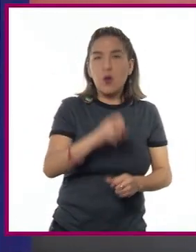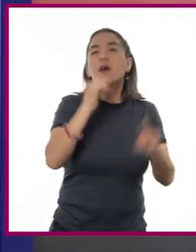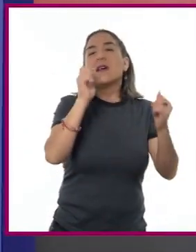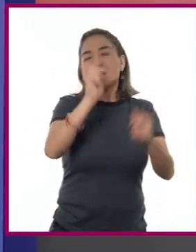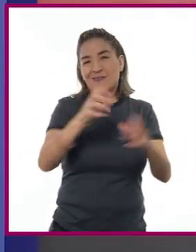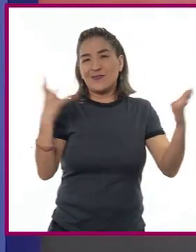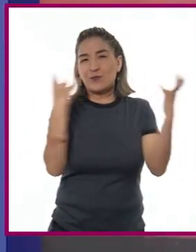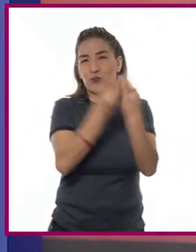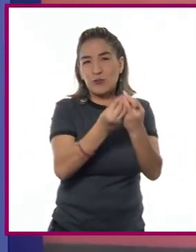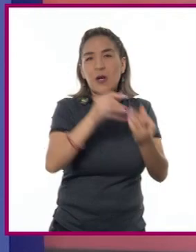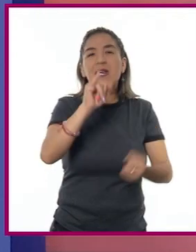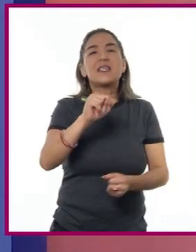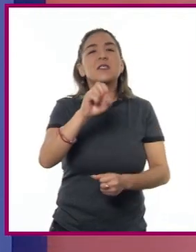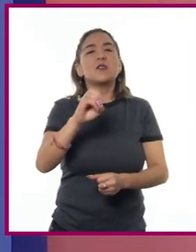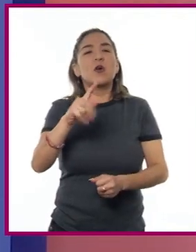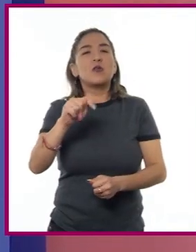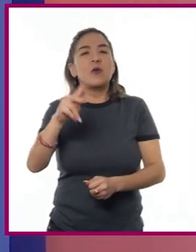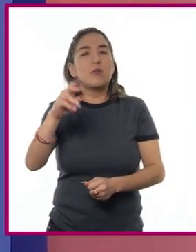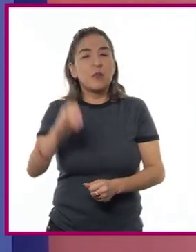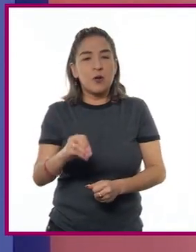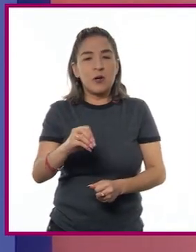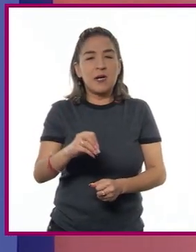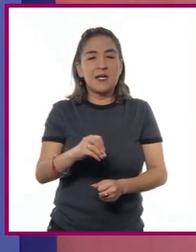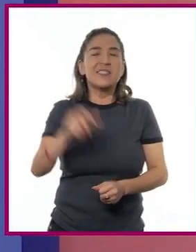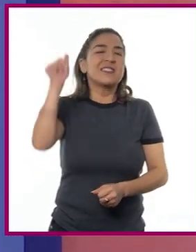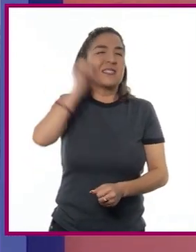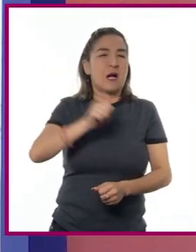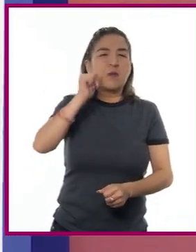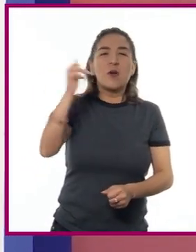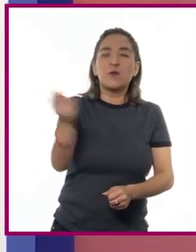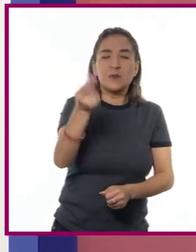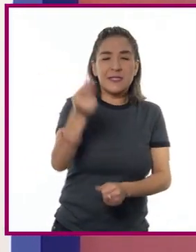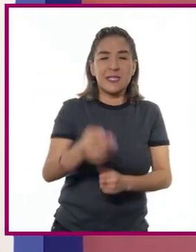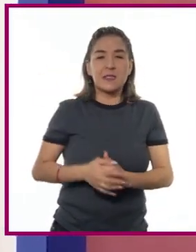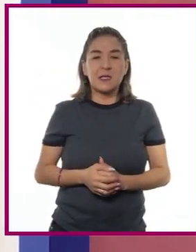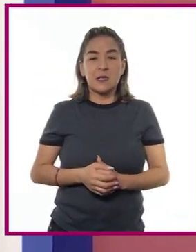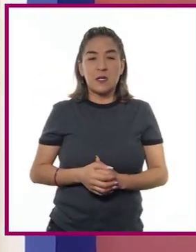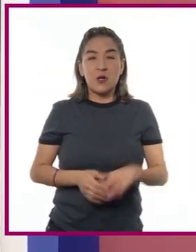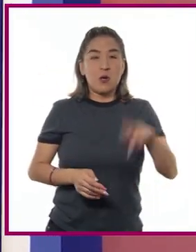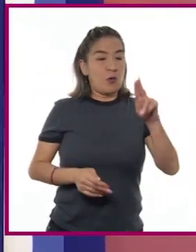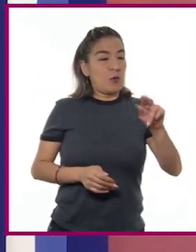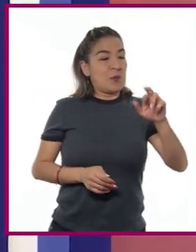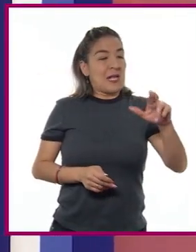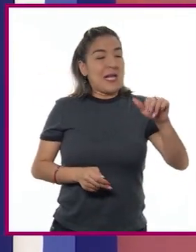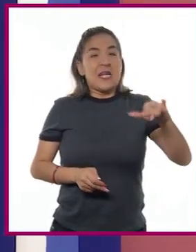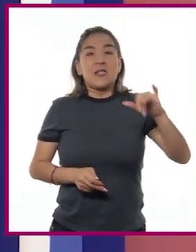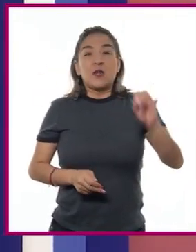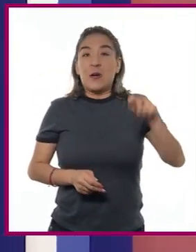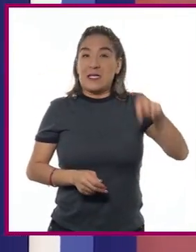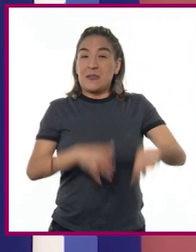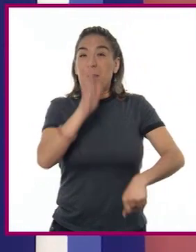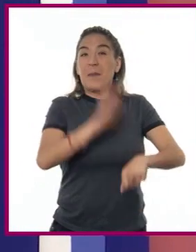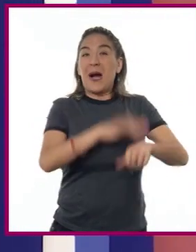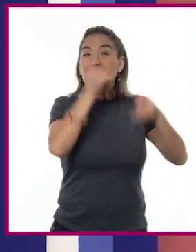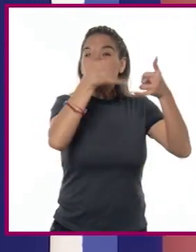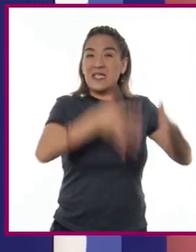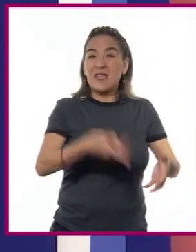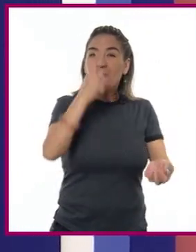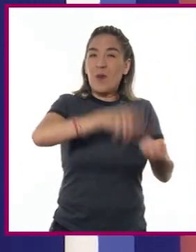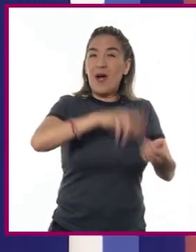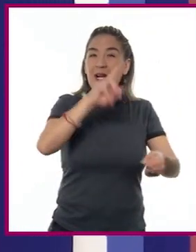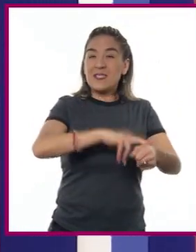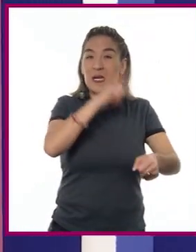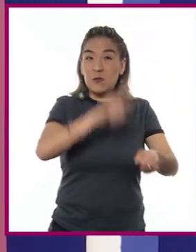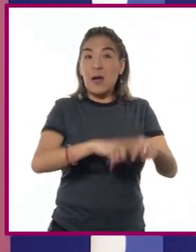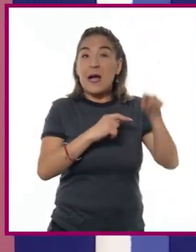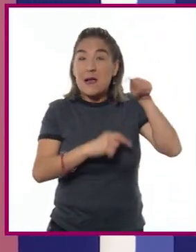radioactivos. Normalmente ustedes, después del uranio, el uranio es el elemento más pesado natural, pero es